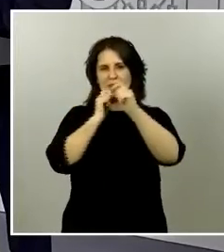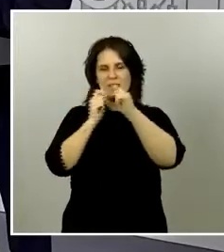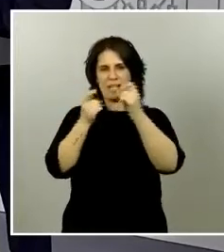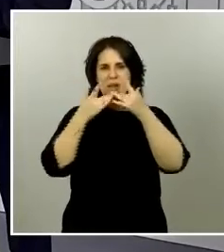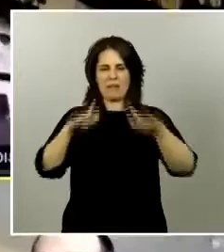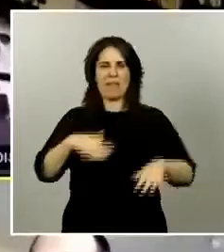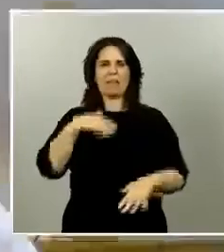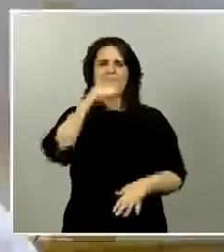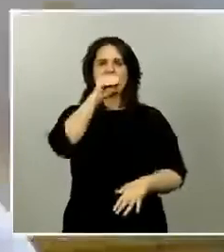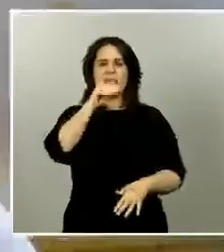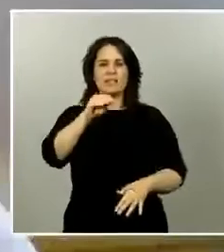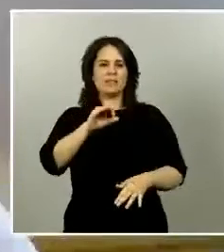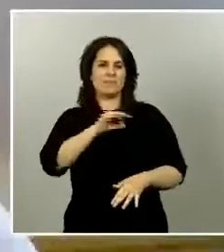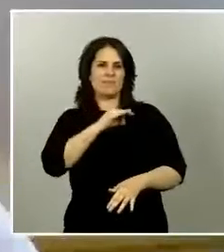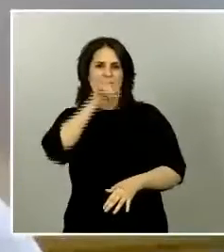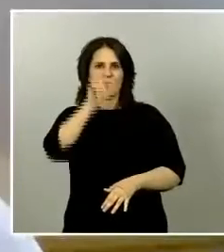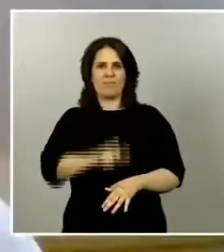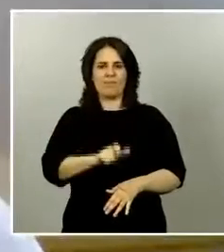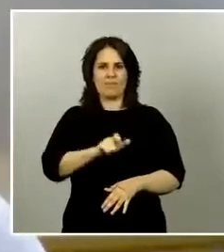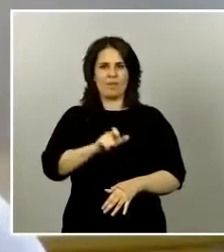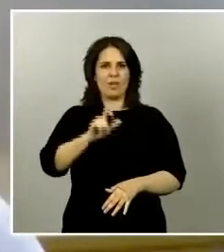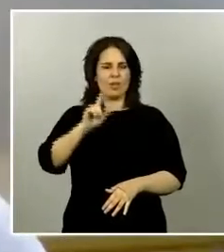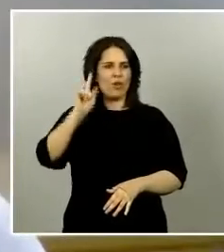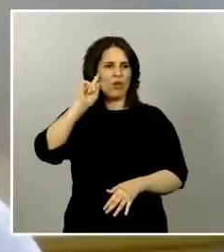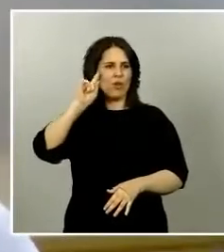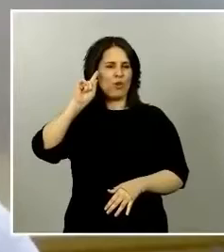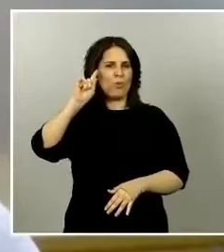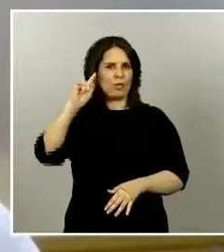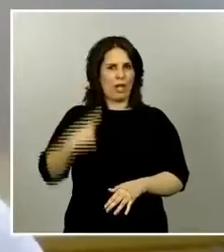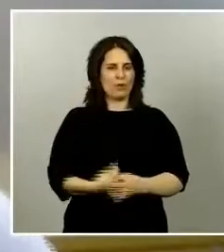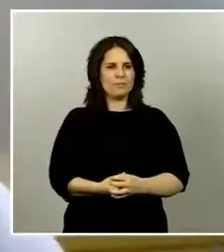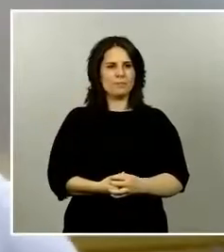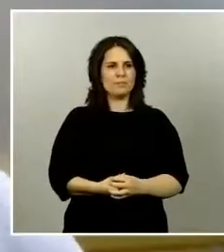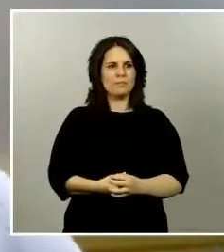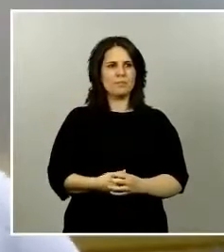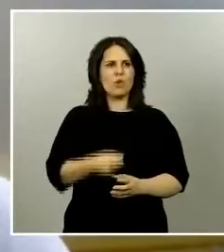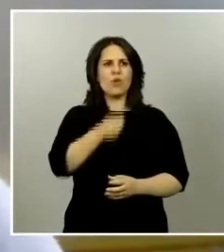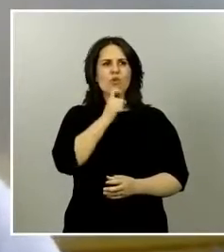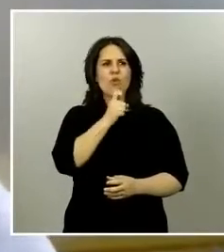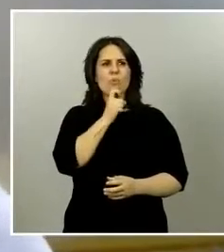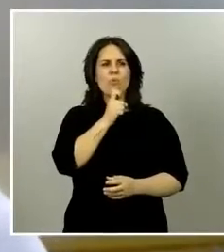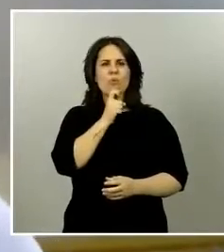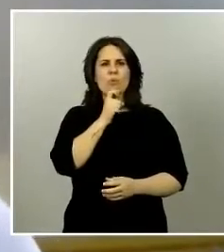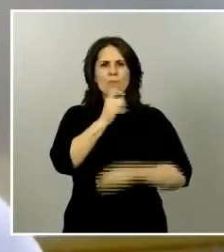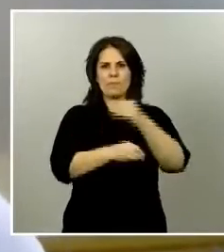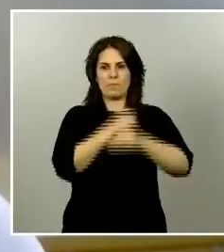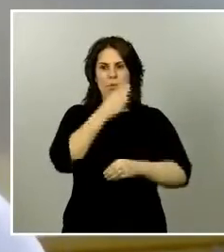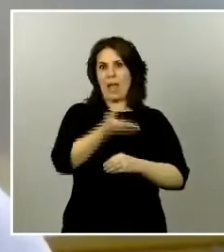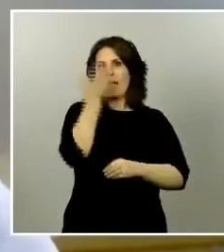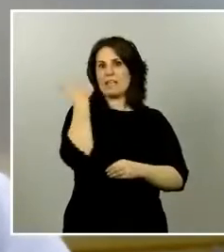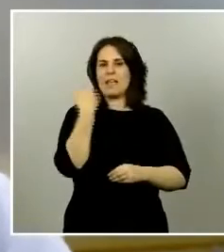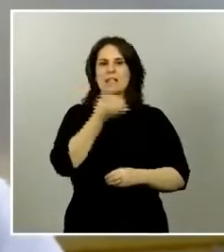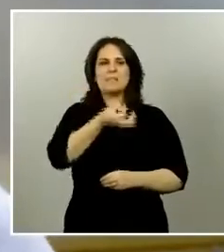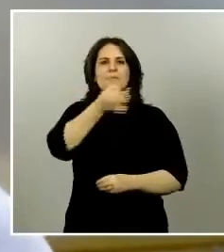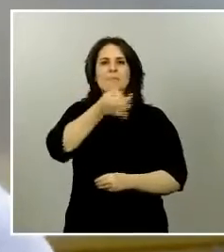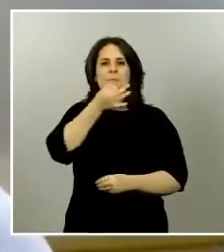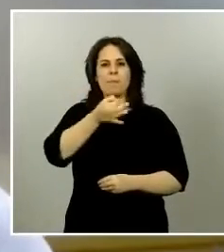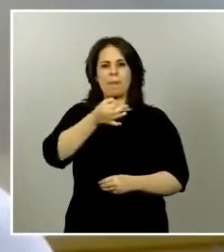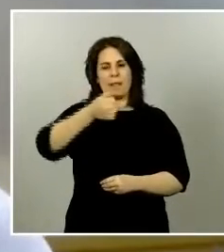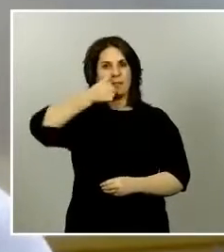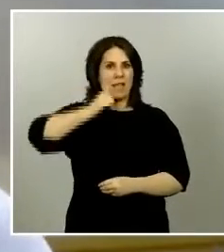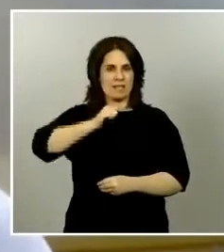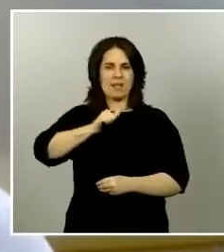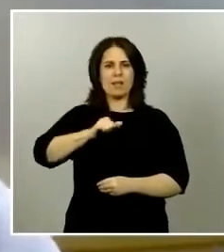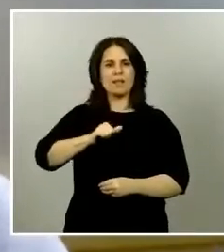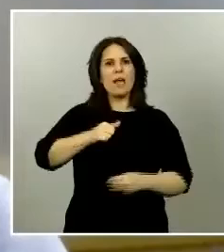Javier Cámara, periodista del Imparcial. Quería preguntarle a la señora Montero cómo se va a garantizar la apertura al turismo. Faltó algo de